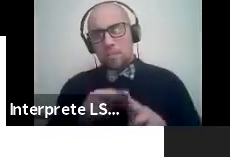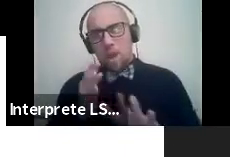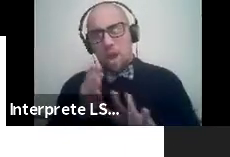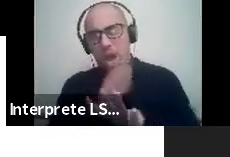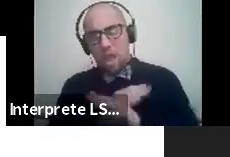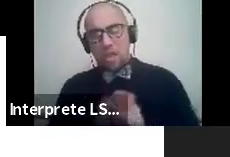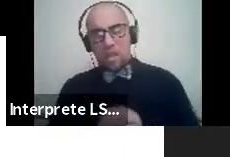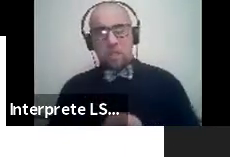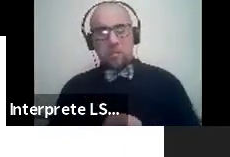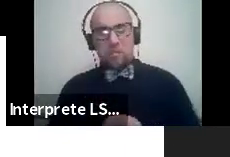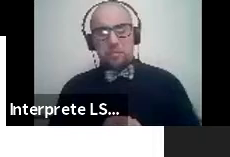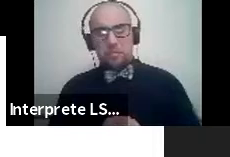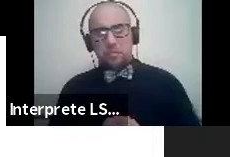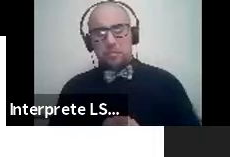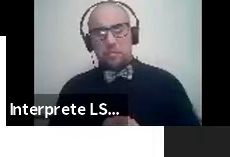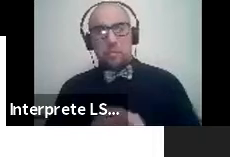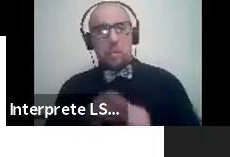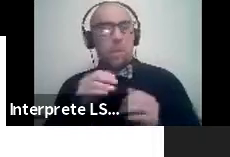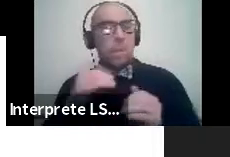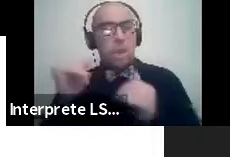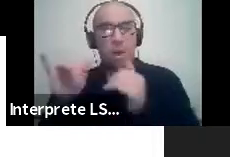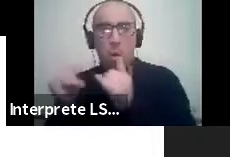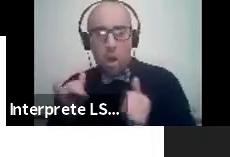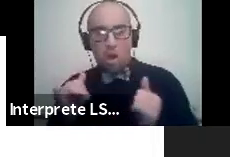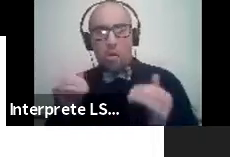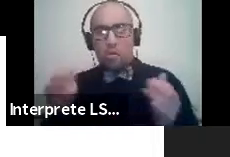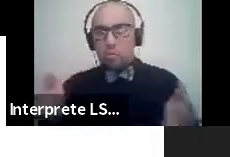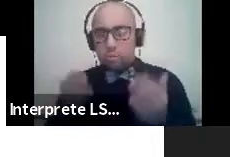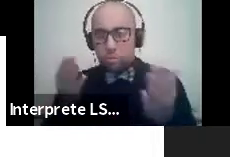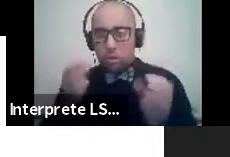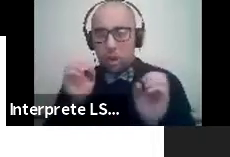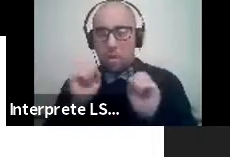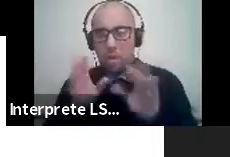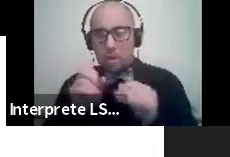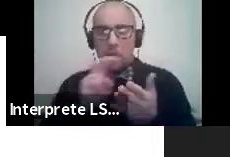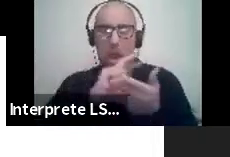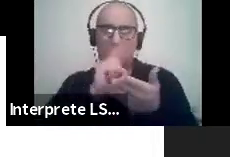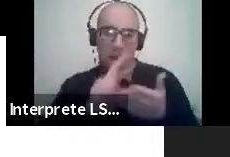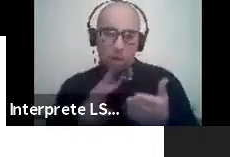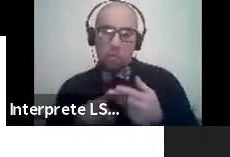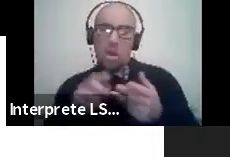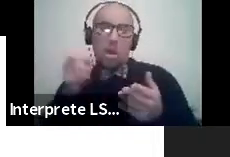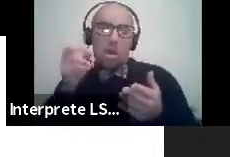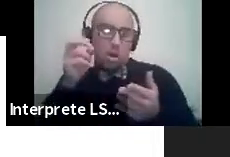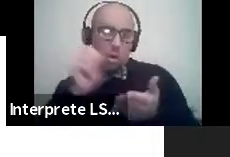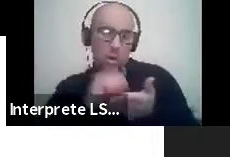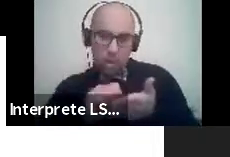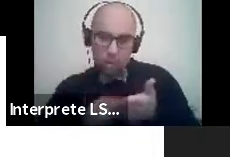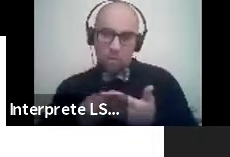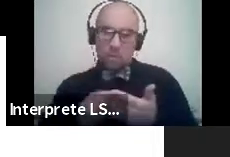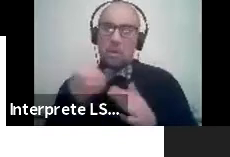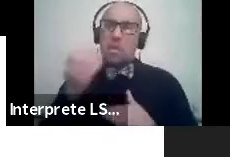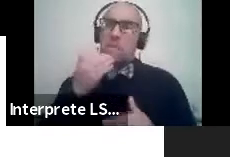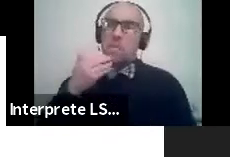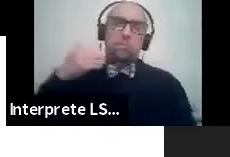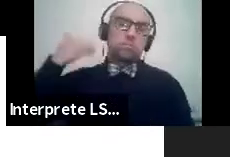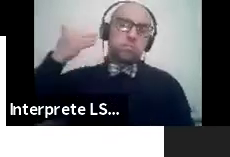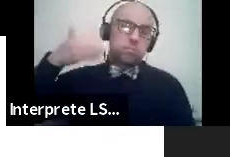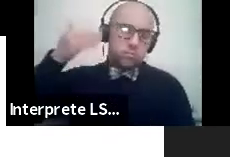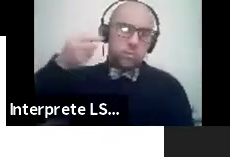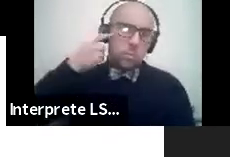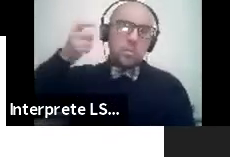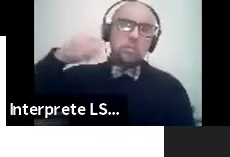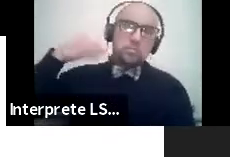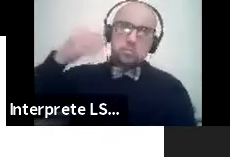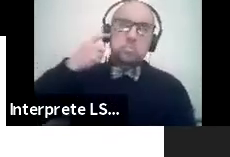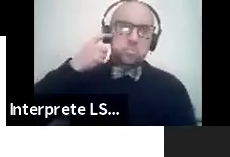aplicaciones lúdicas para fomentar el aprendizaje de la lectura, por ejemplo, desde hace mucho tiempo nos rondaba la